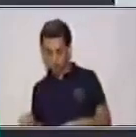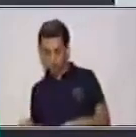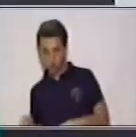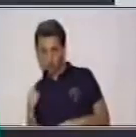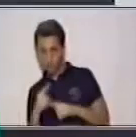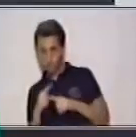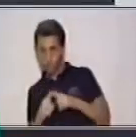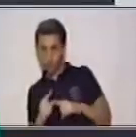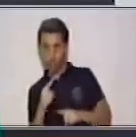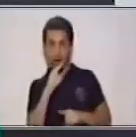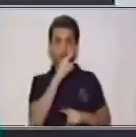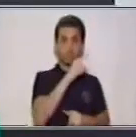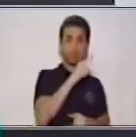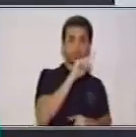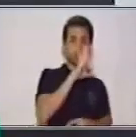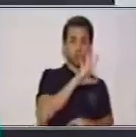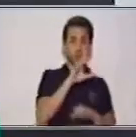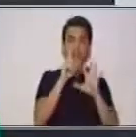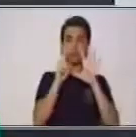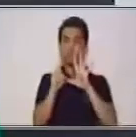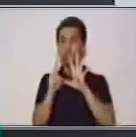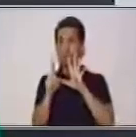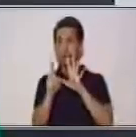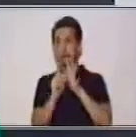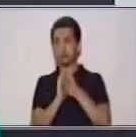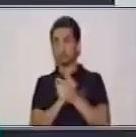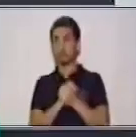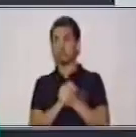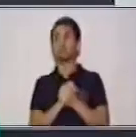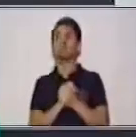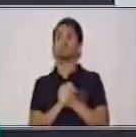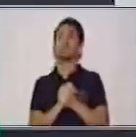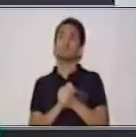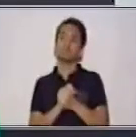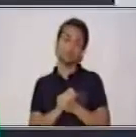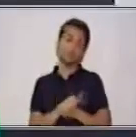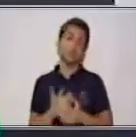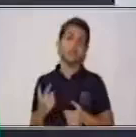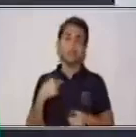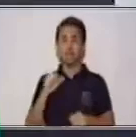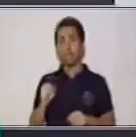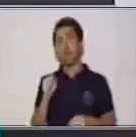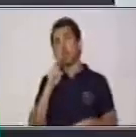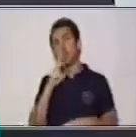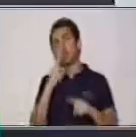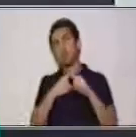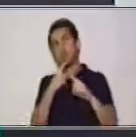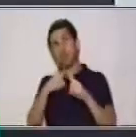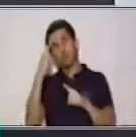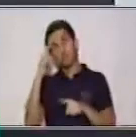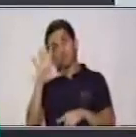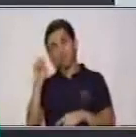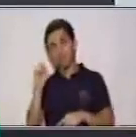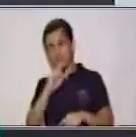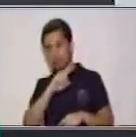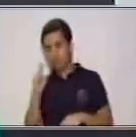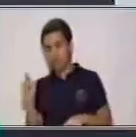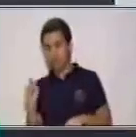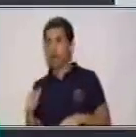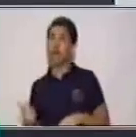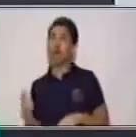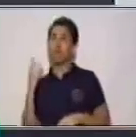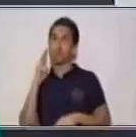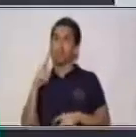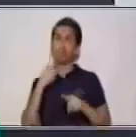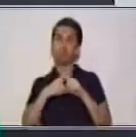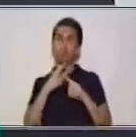este número está en las decenas y entonces sería 2 por 50, 100. Y 2 por